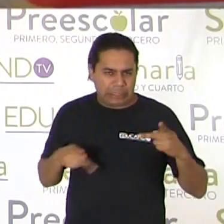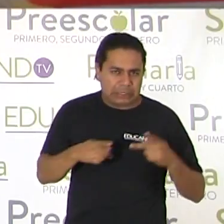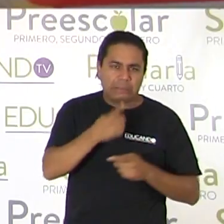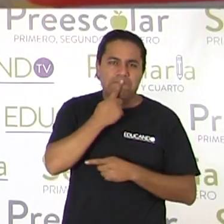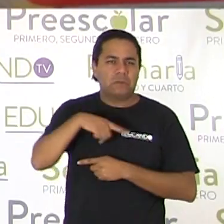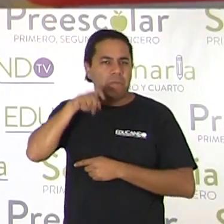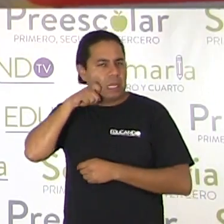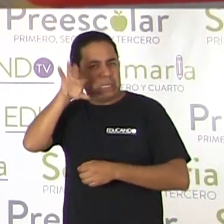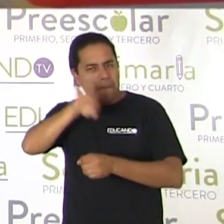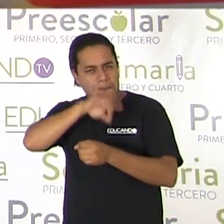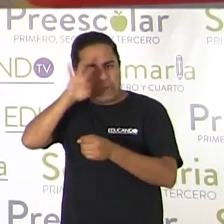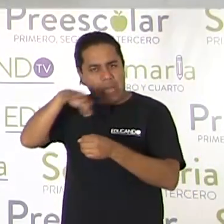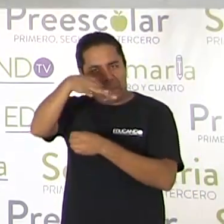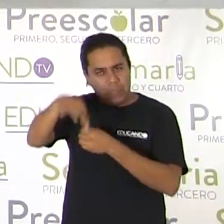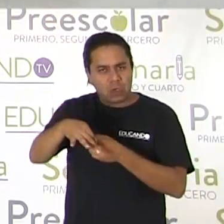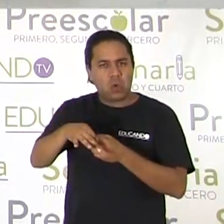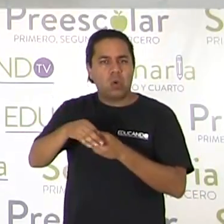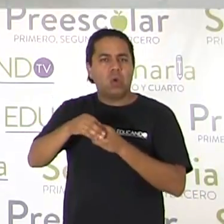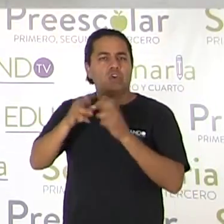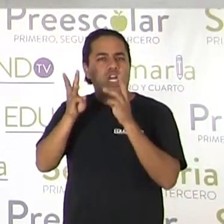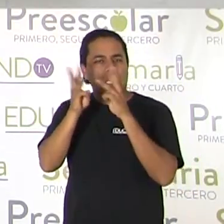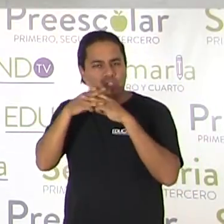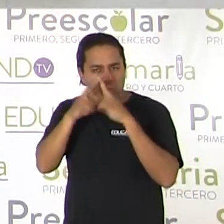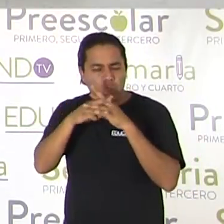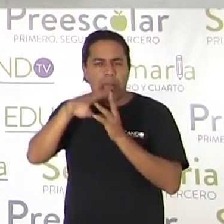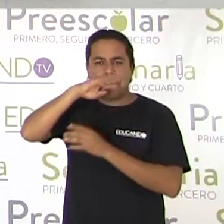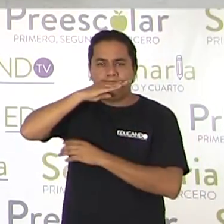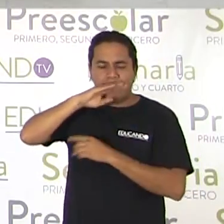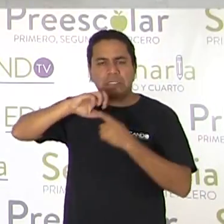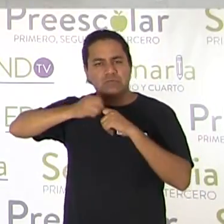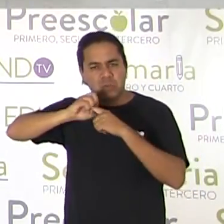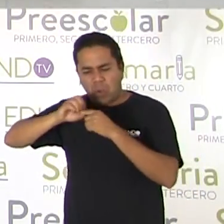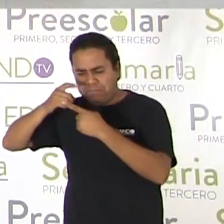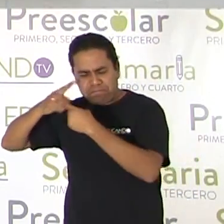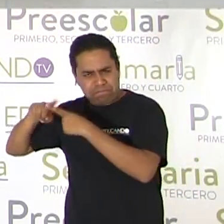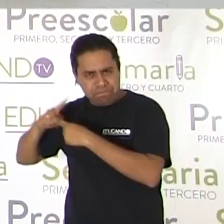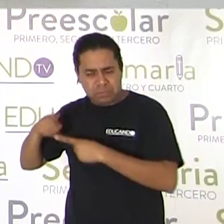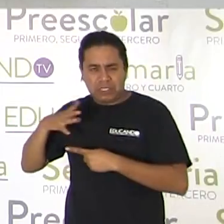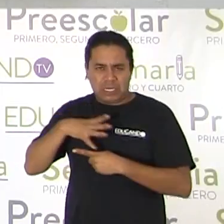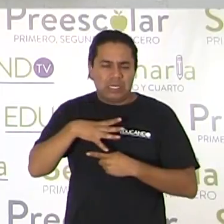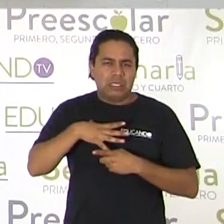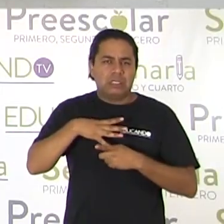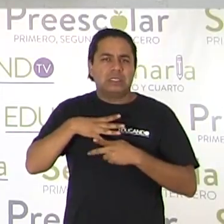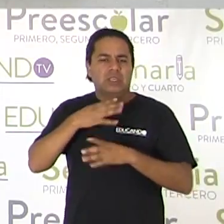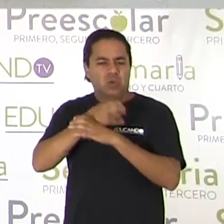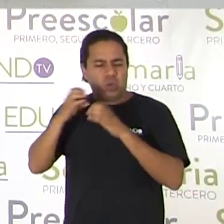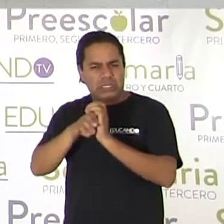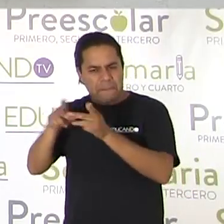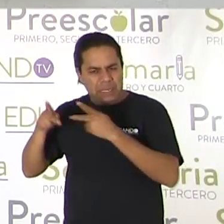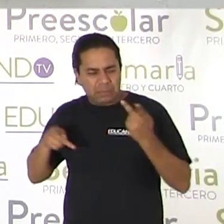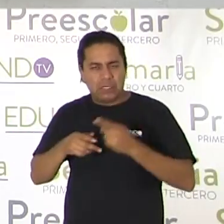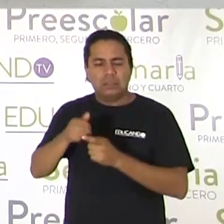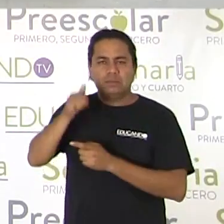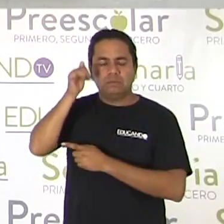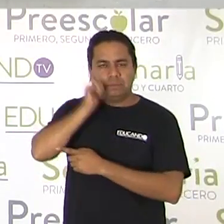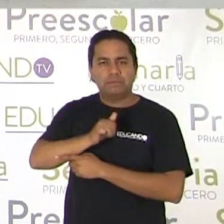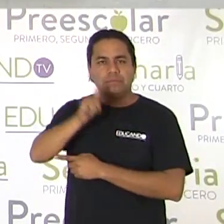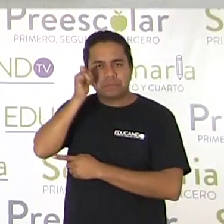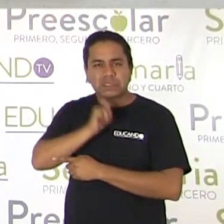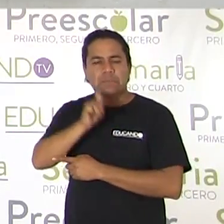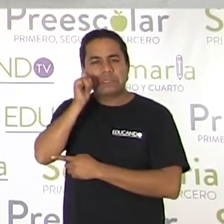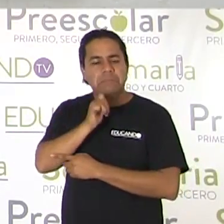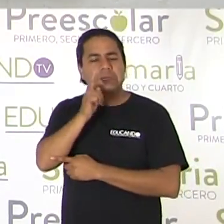Jitomate, plátano, lechuga, maíz, frijol, etcétera. Hay muchos productos y todos ellos siempre